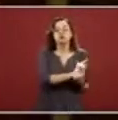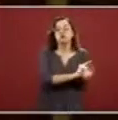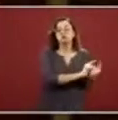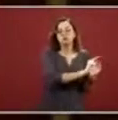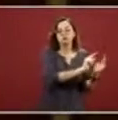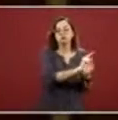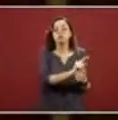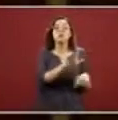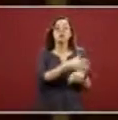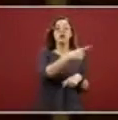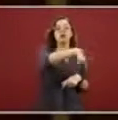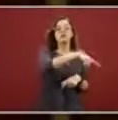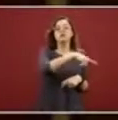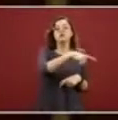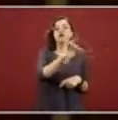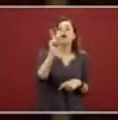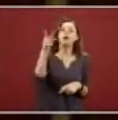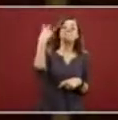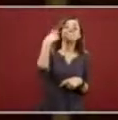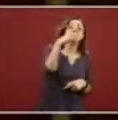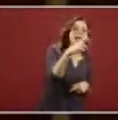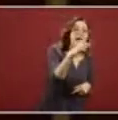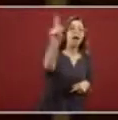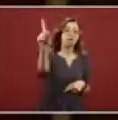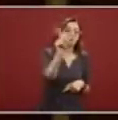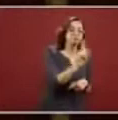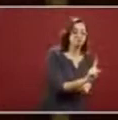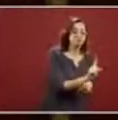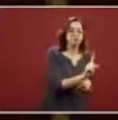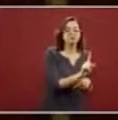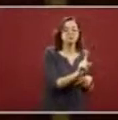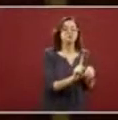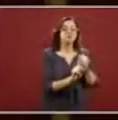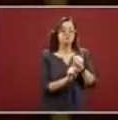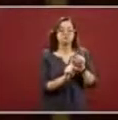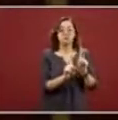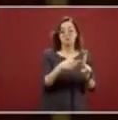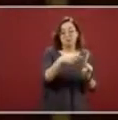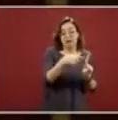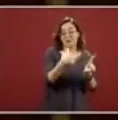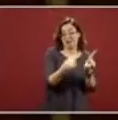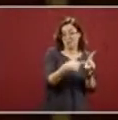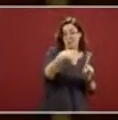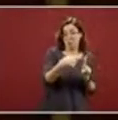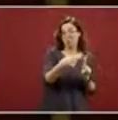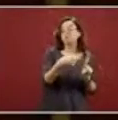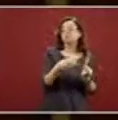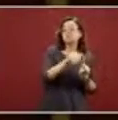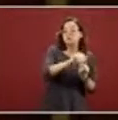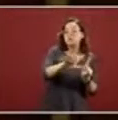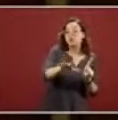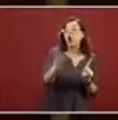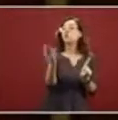de un caso importado a una persona, a 9 personas que no habían viajado al extranjero, son 9 personas que estaban en